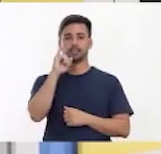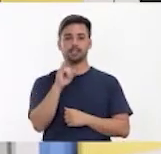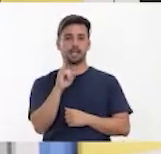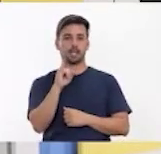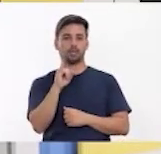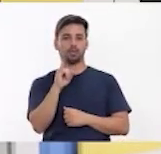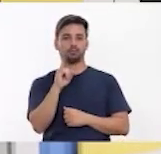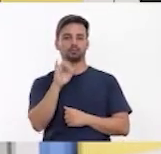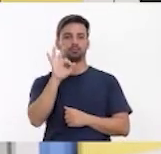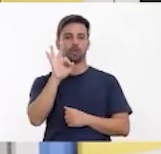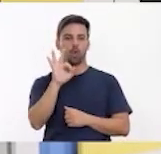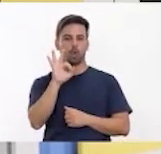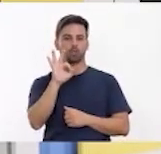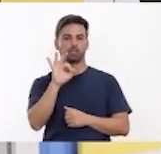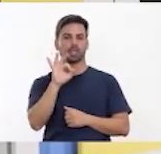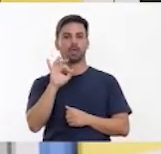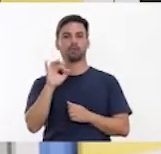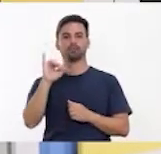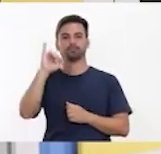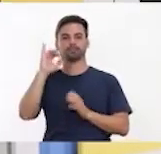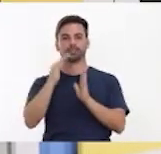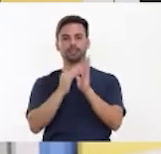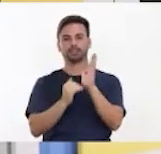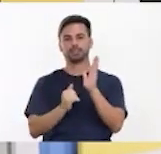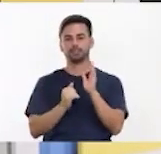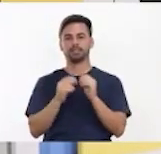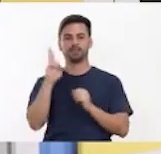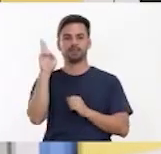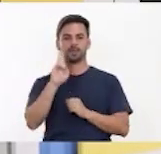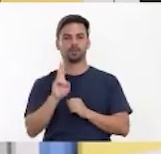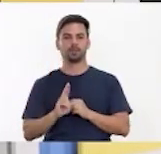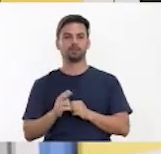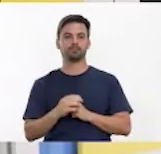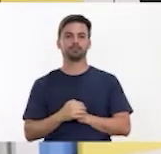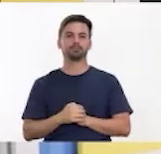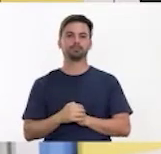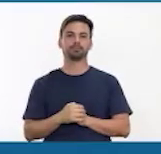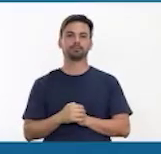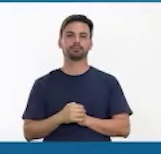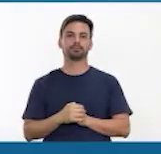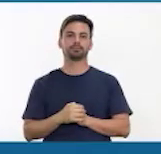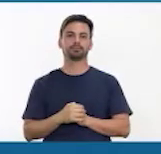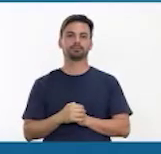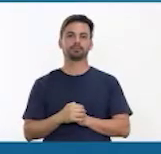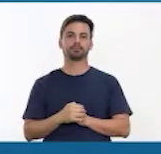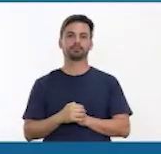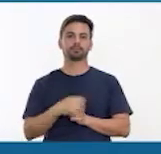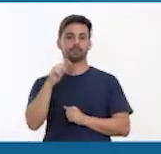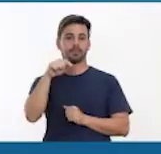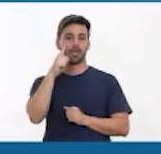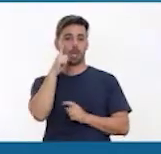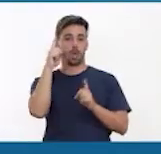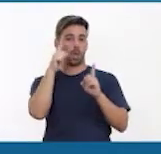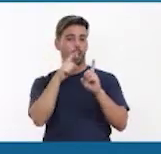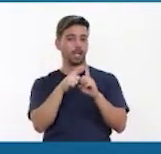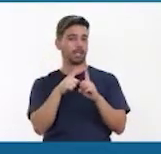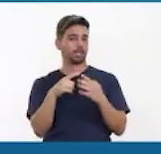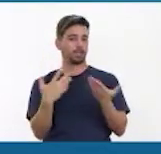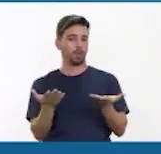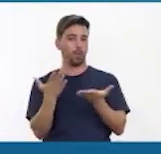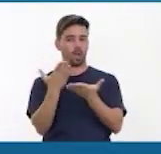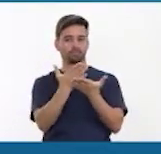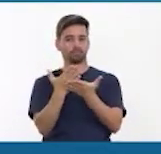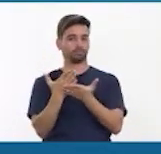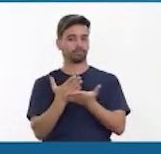del sexto y octavo semestre de facultad. Para este semestre, el objetivo a